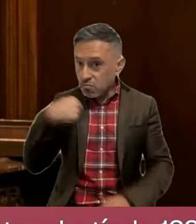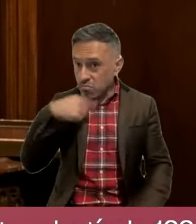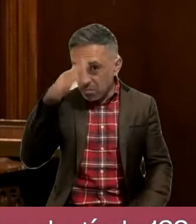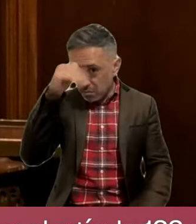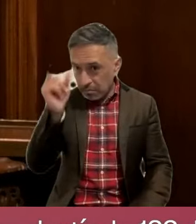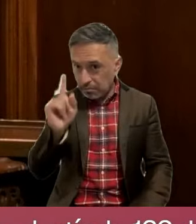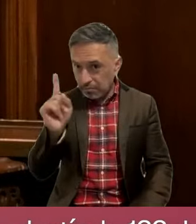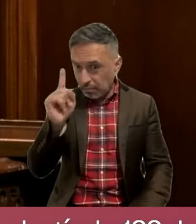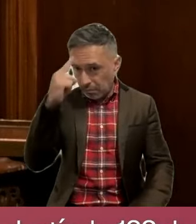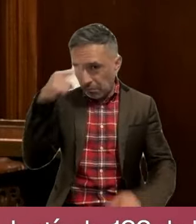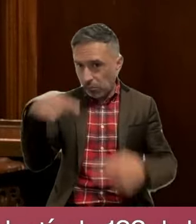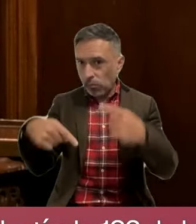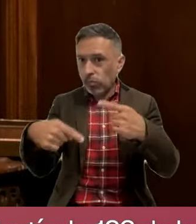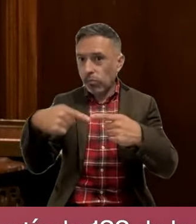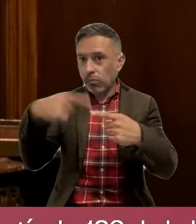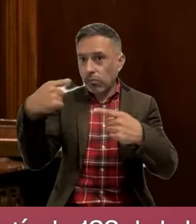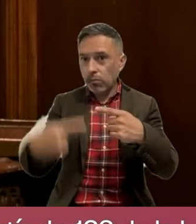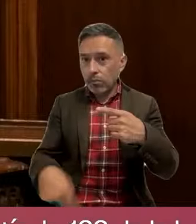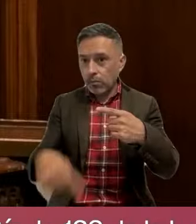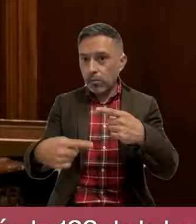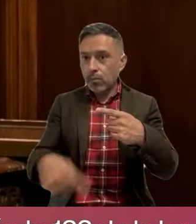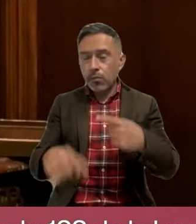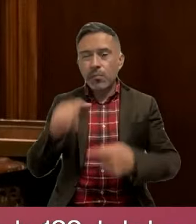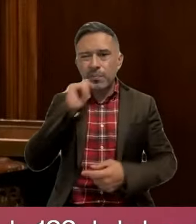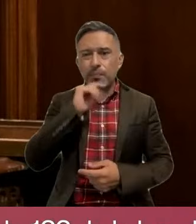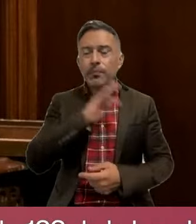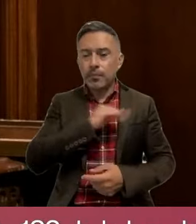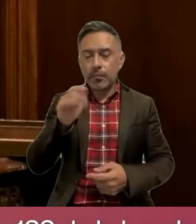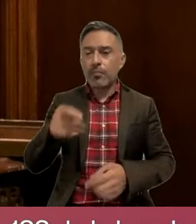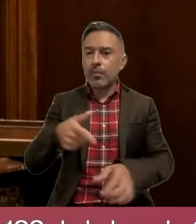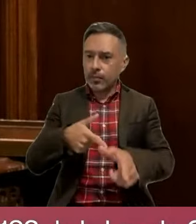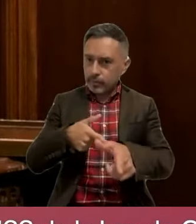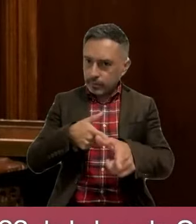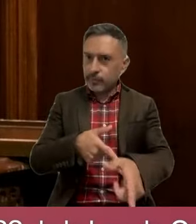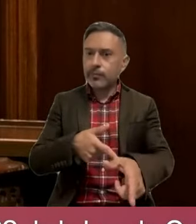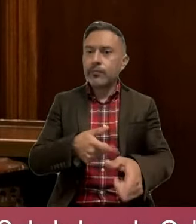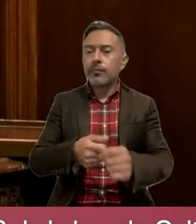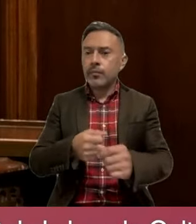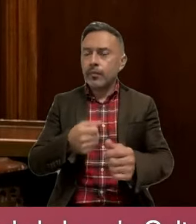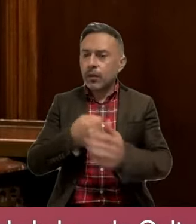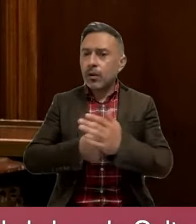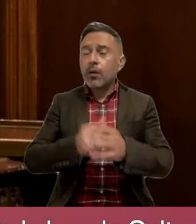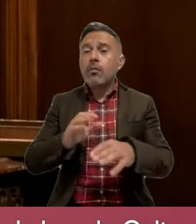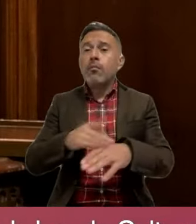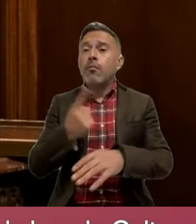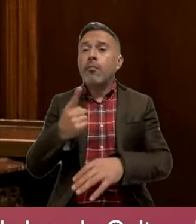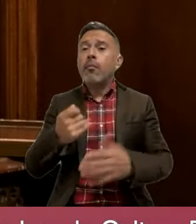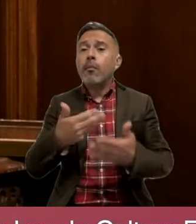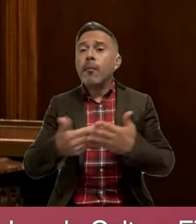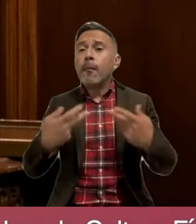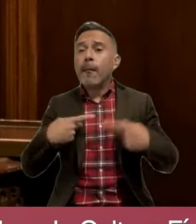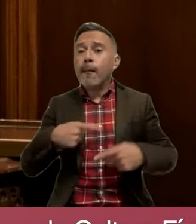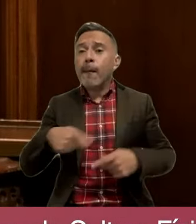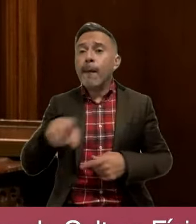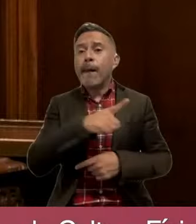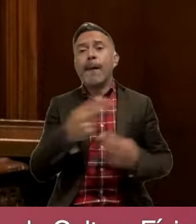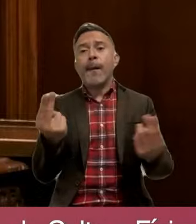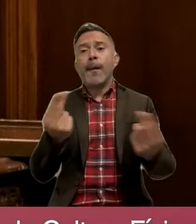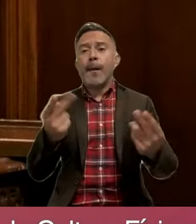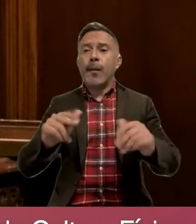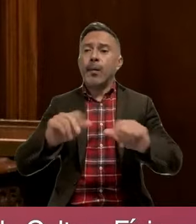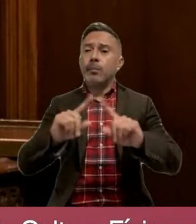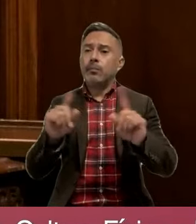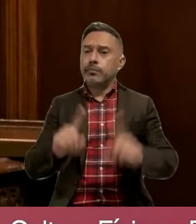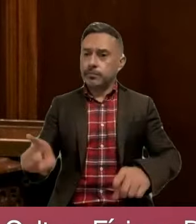pero lo seguiremos haciendo, porque hoy la gente se merece paz y sí, se merece